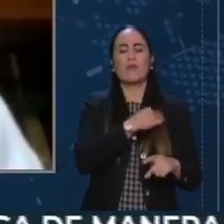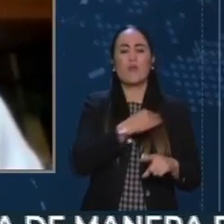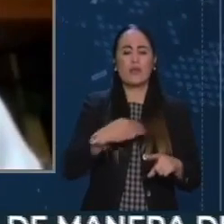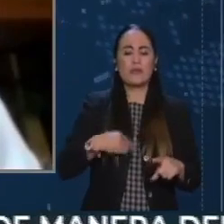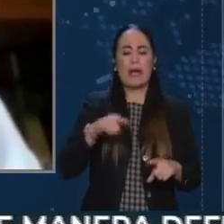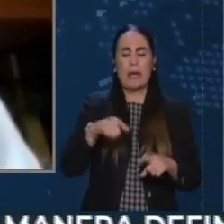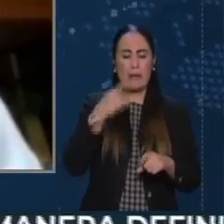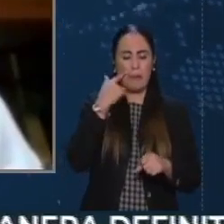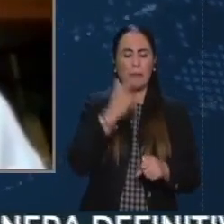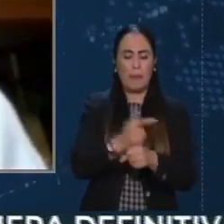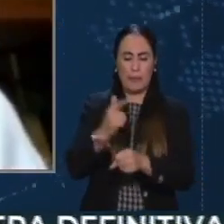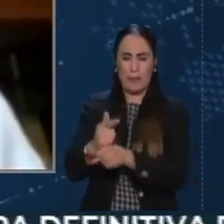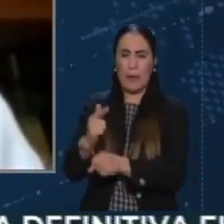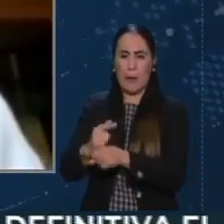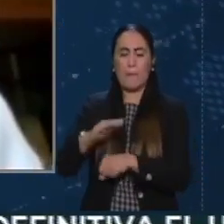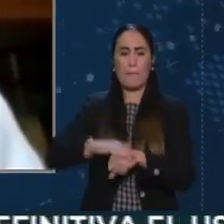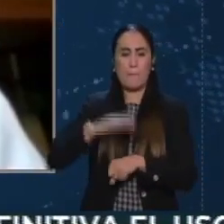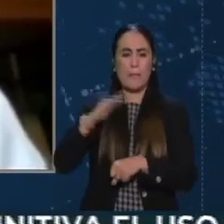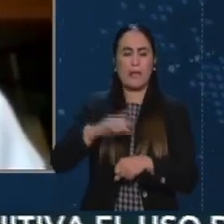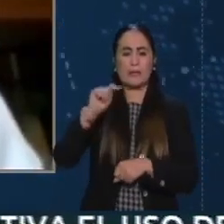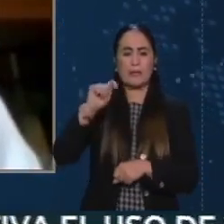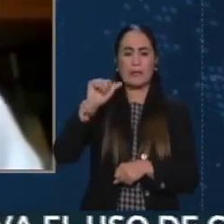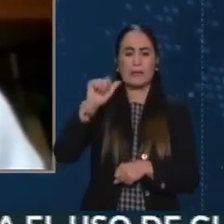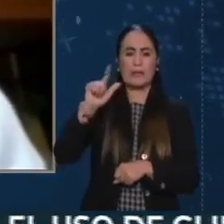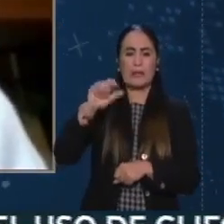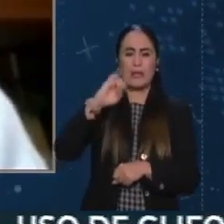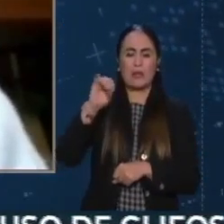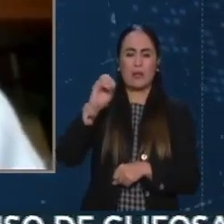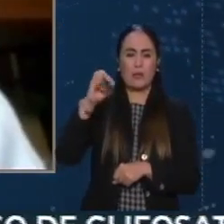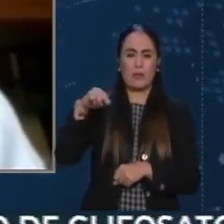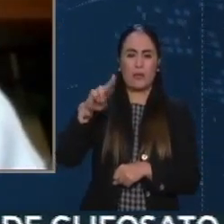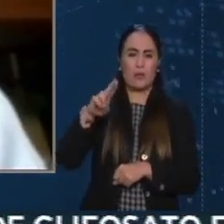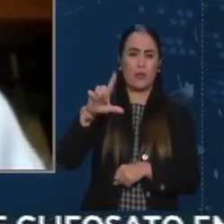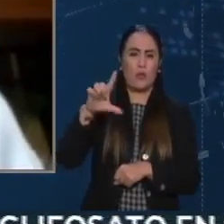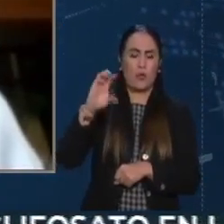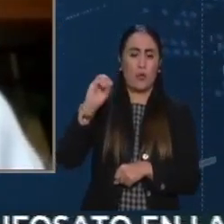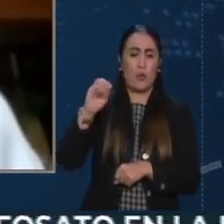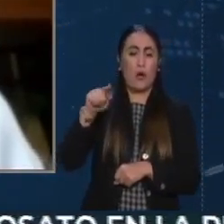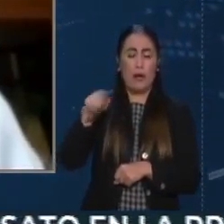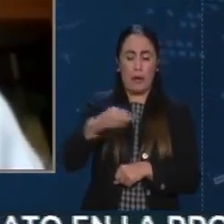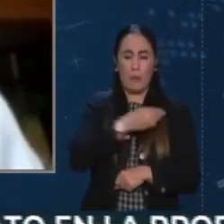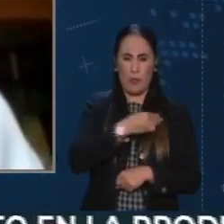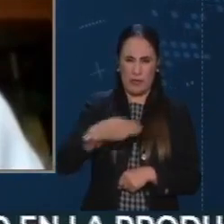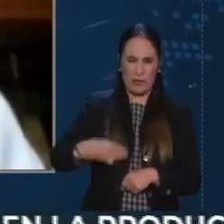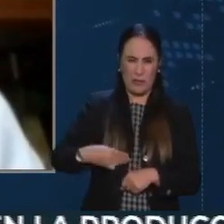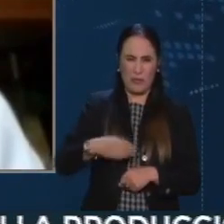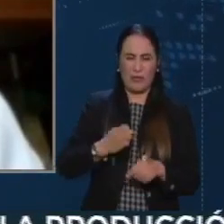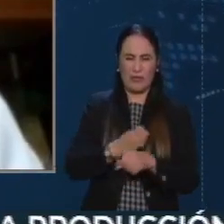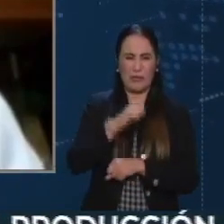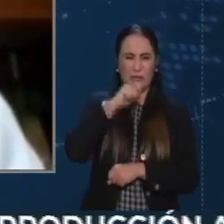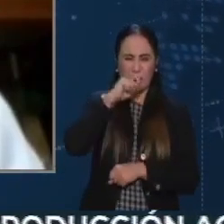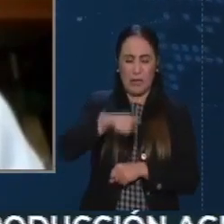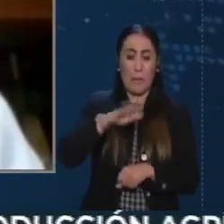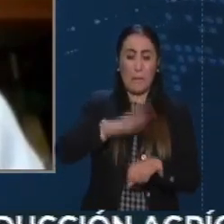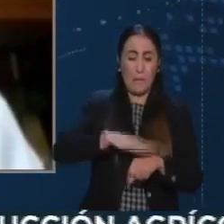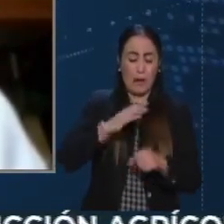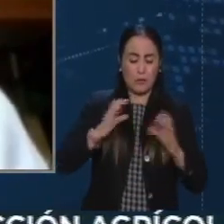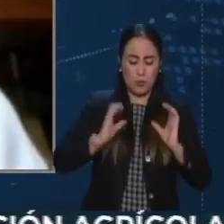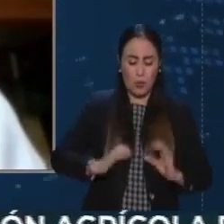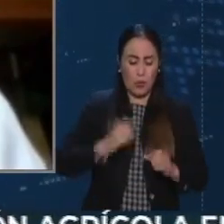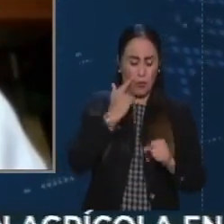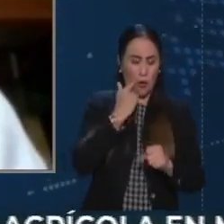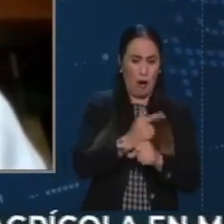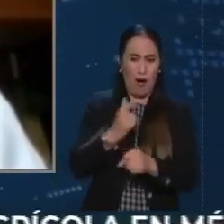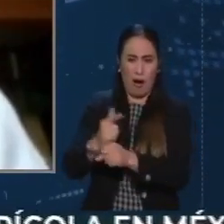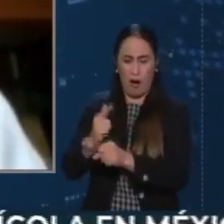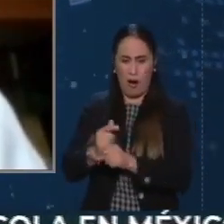fosas clandestinas. Tlajomulco de Zúñiga es el municipio de Jalisco donde más cuerpos han exhumado.